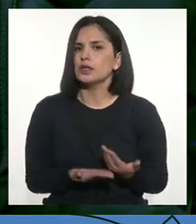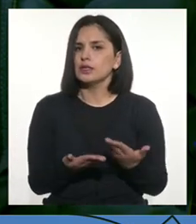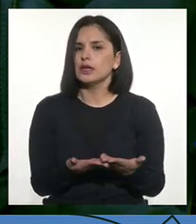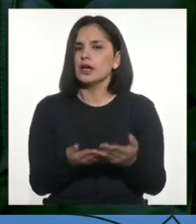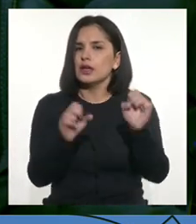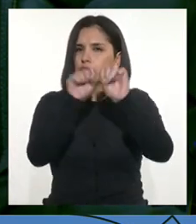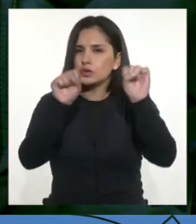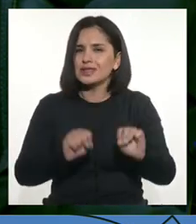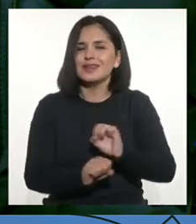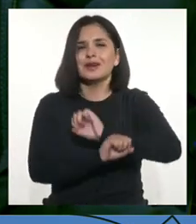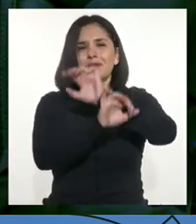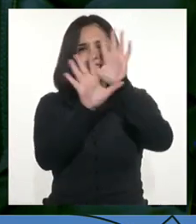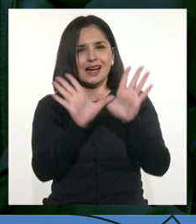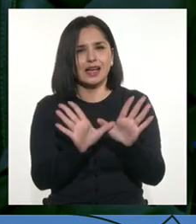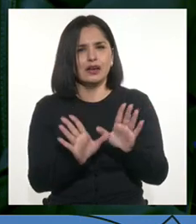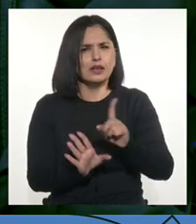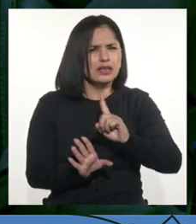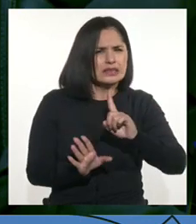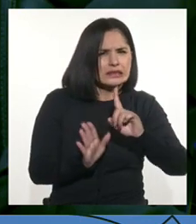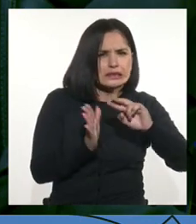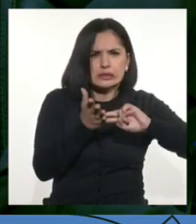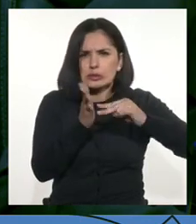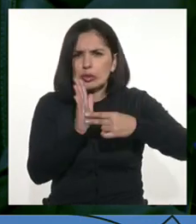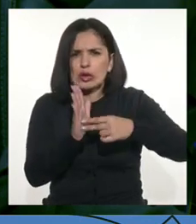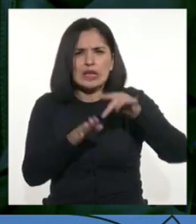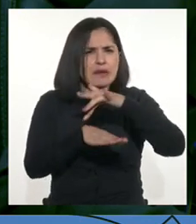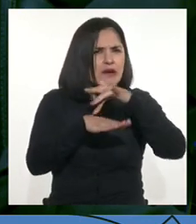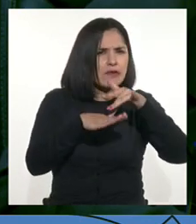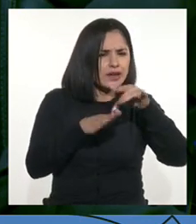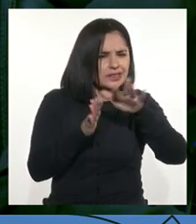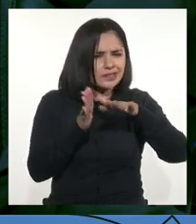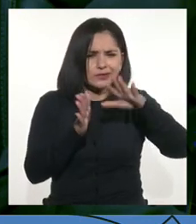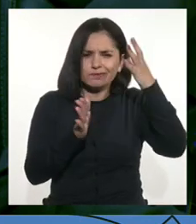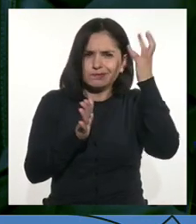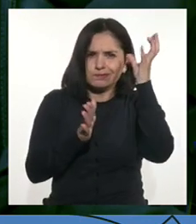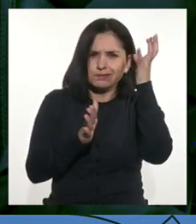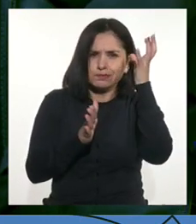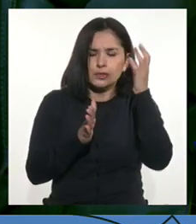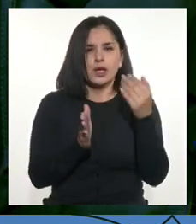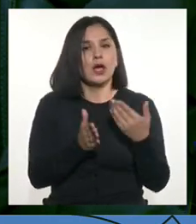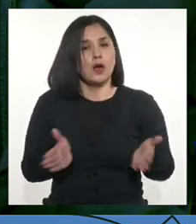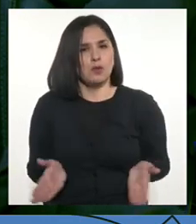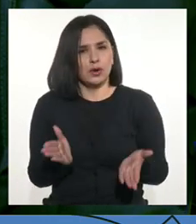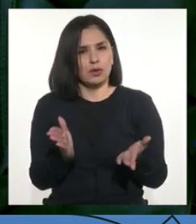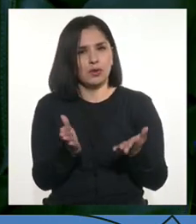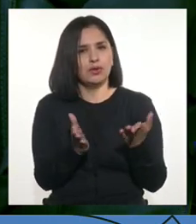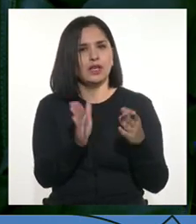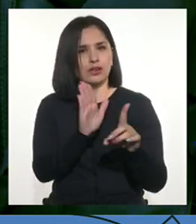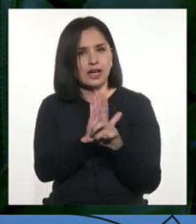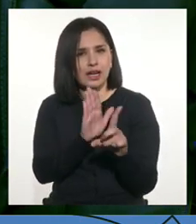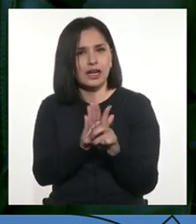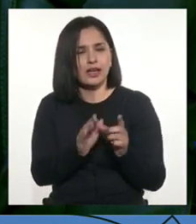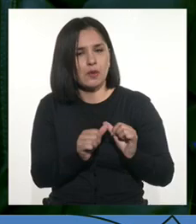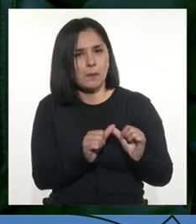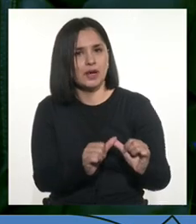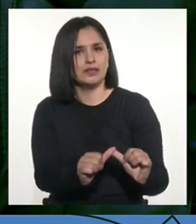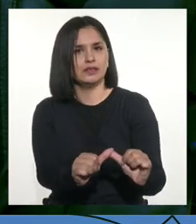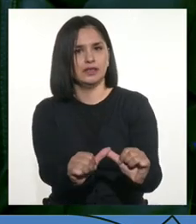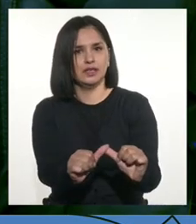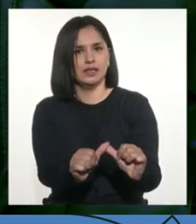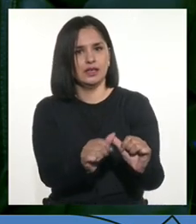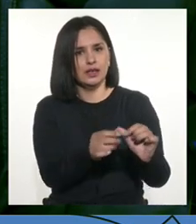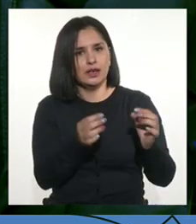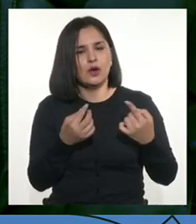claro sin lagunas promoviendo la depuración legislativa con el fin de mantener la